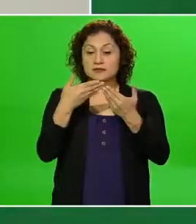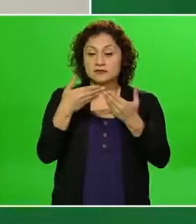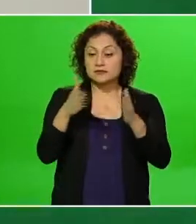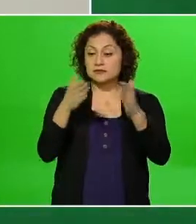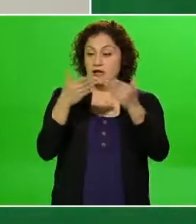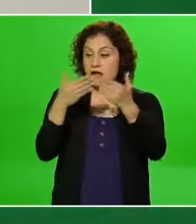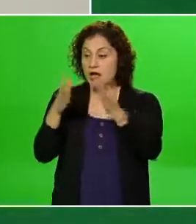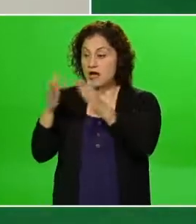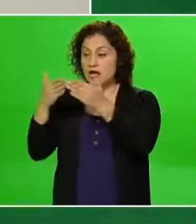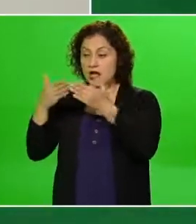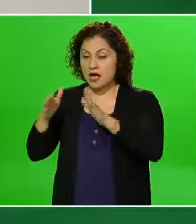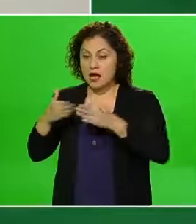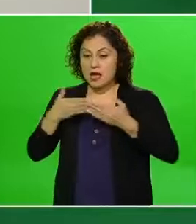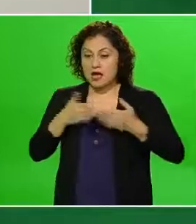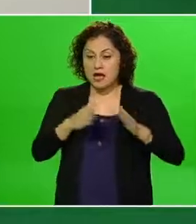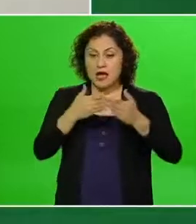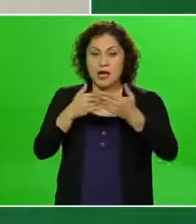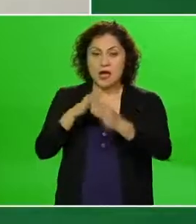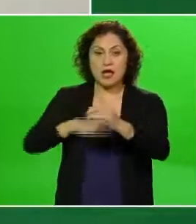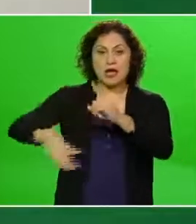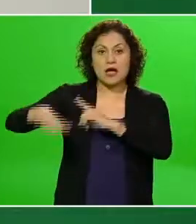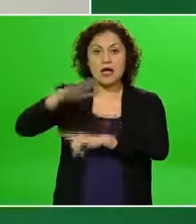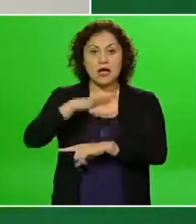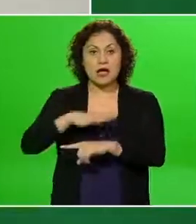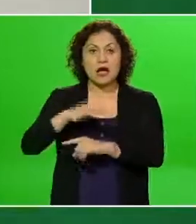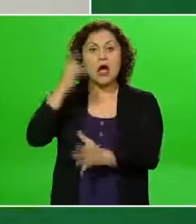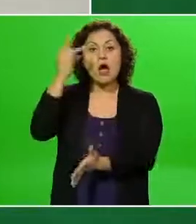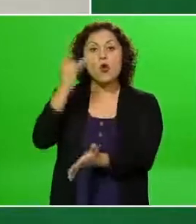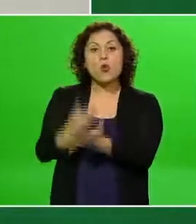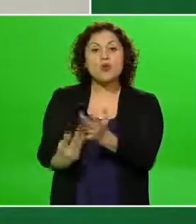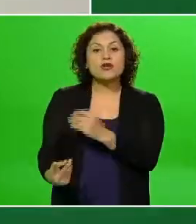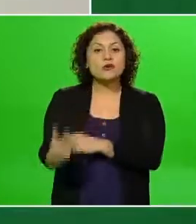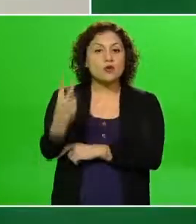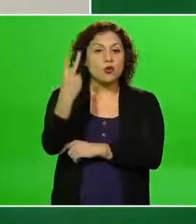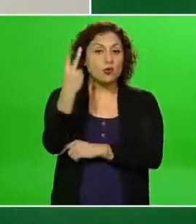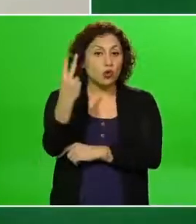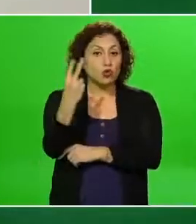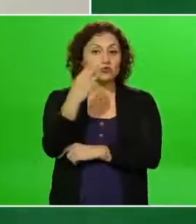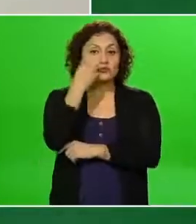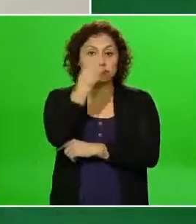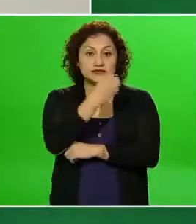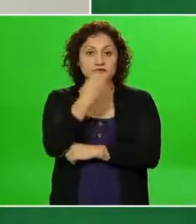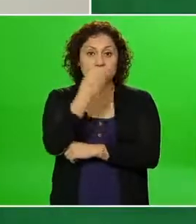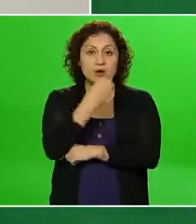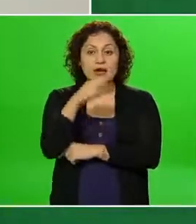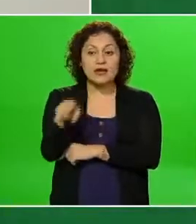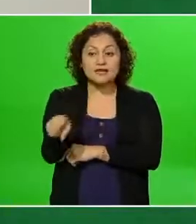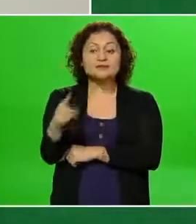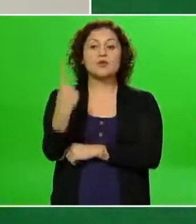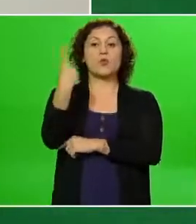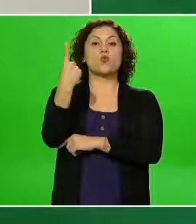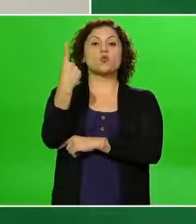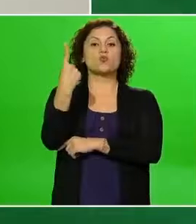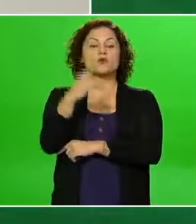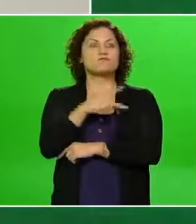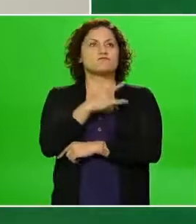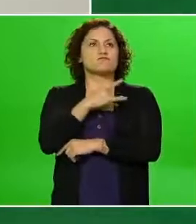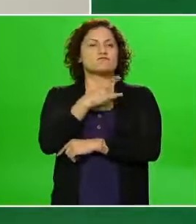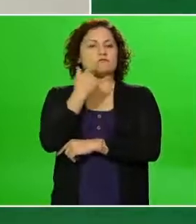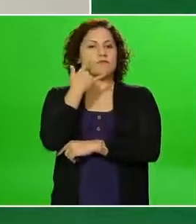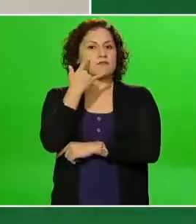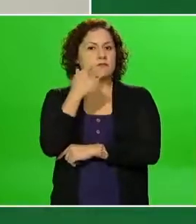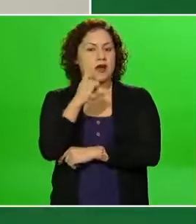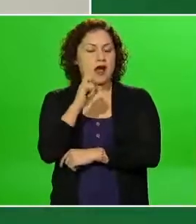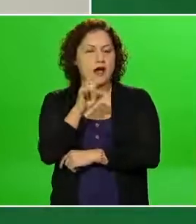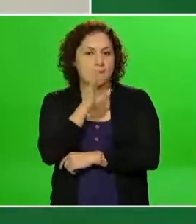proyecto de regreso a clases presenciales, solamente 2 escuelas en su momento presentaron un caso sospechoso, lo que